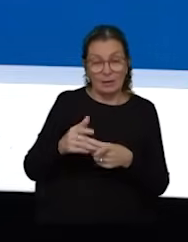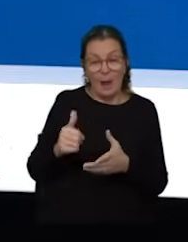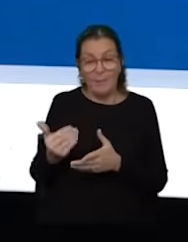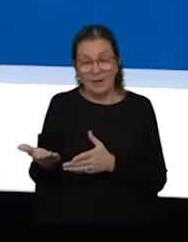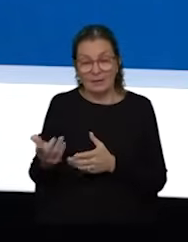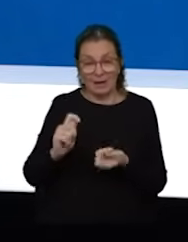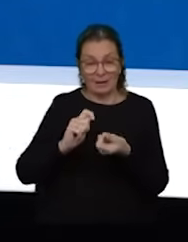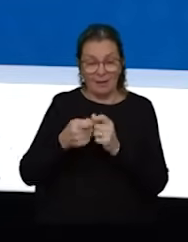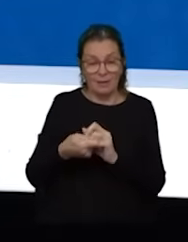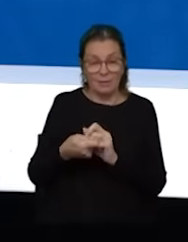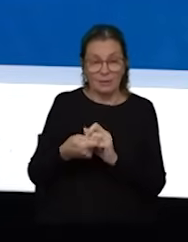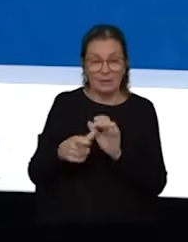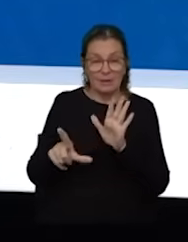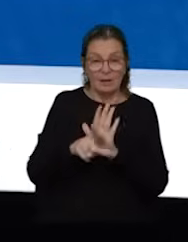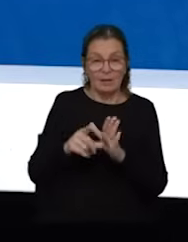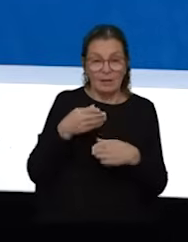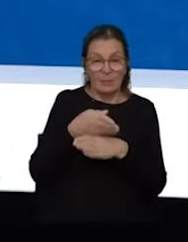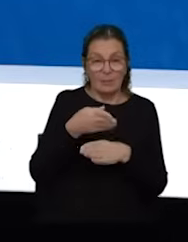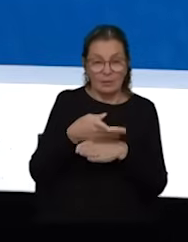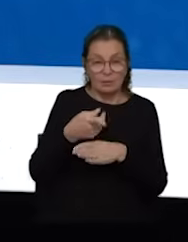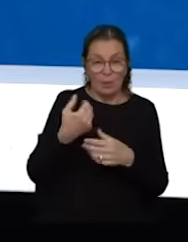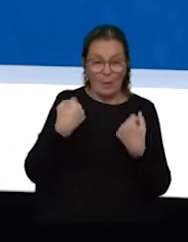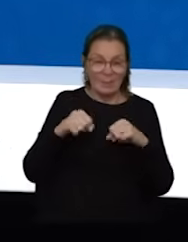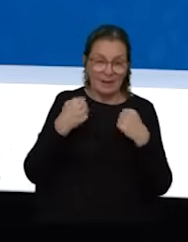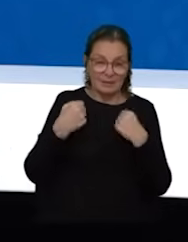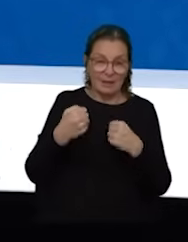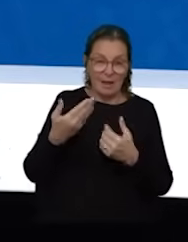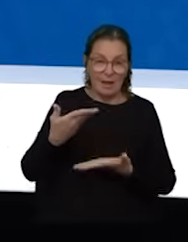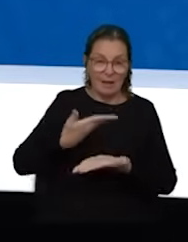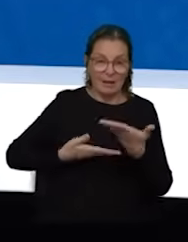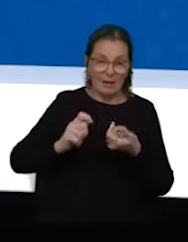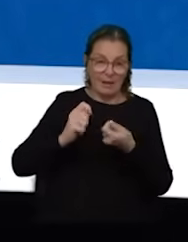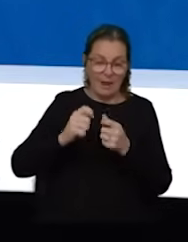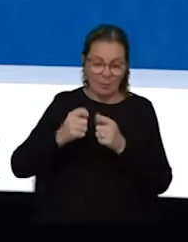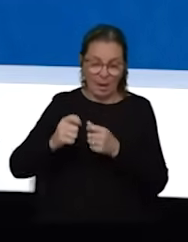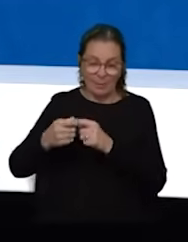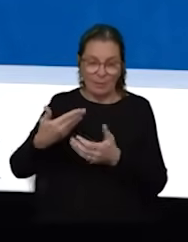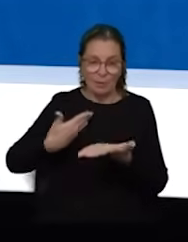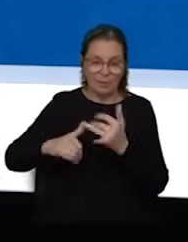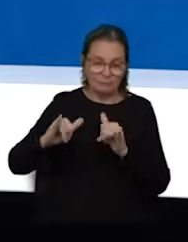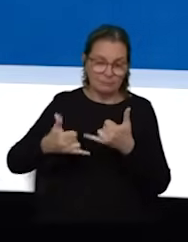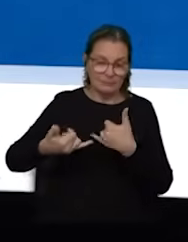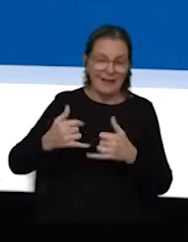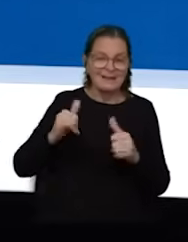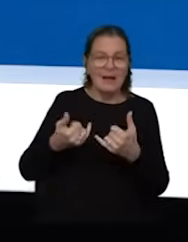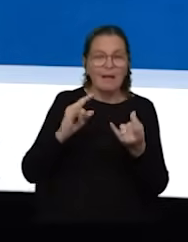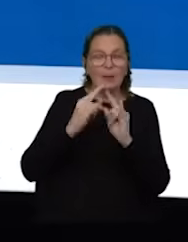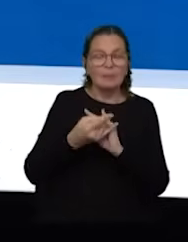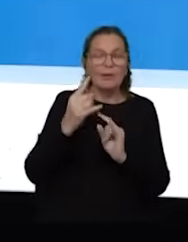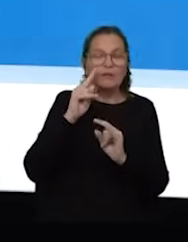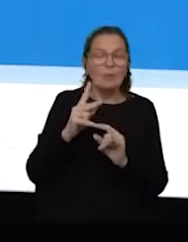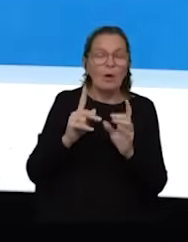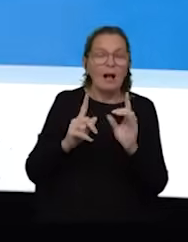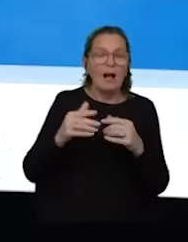lado la modificación de la ley de medios y Esta es una práctica de cambio de figuritas que ya hemos visto en el parlamento donde Cabildo de alguna